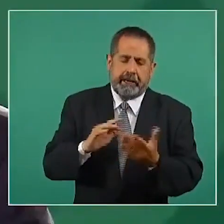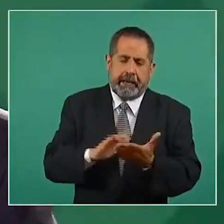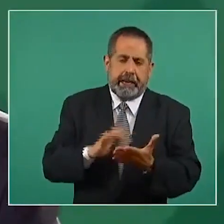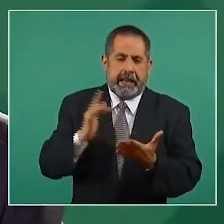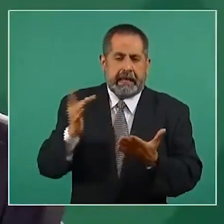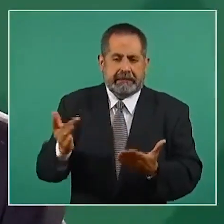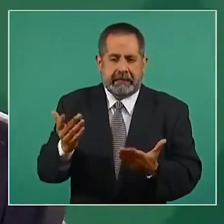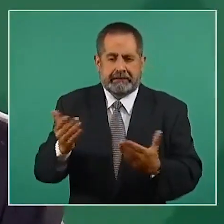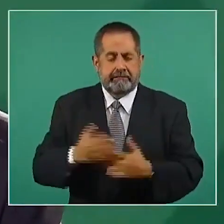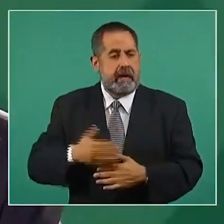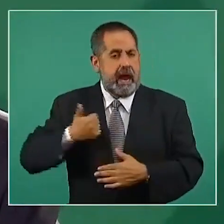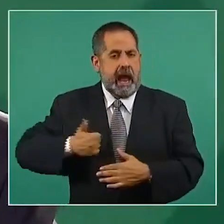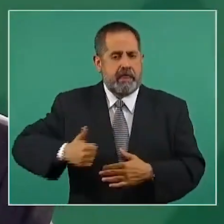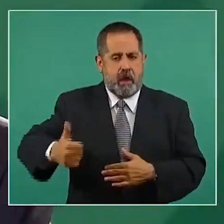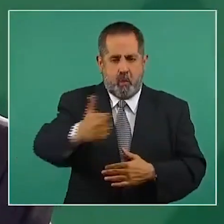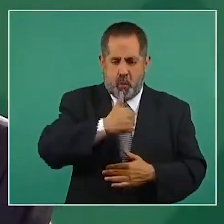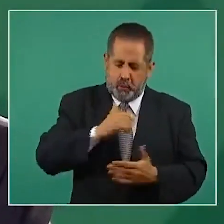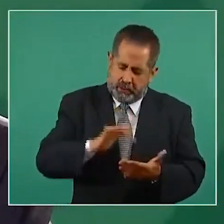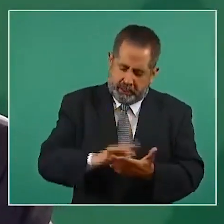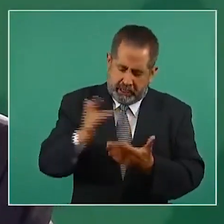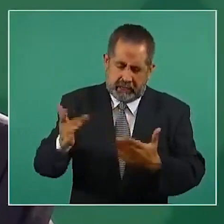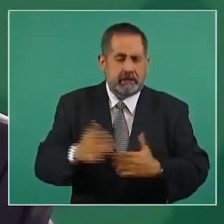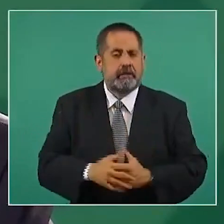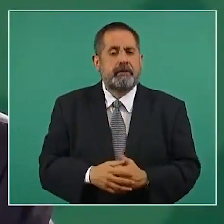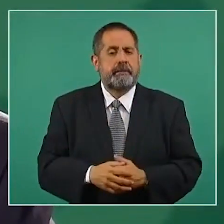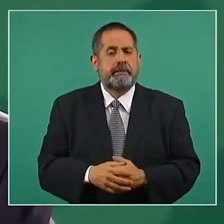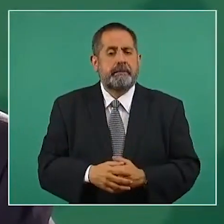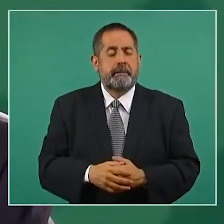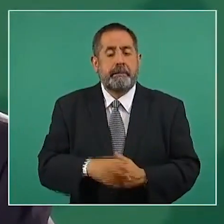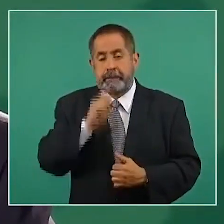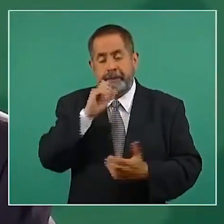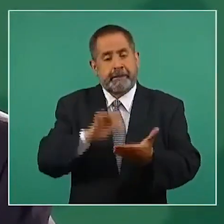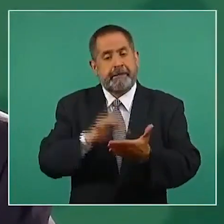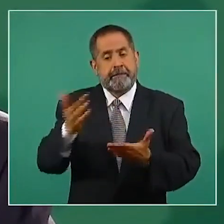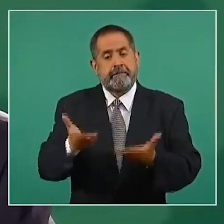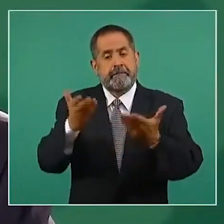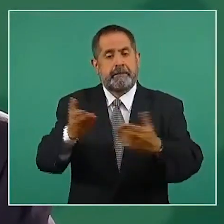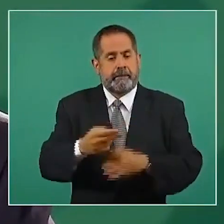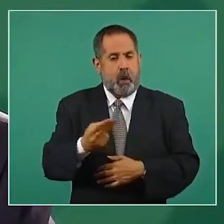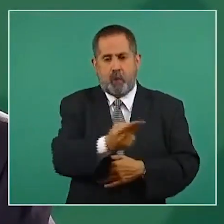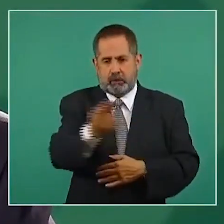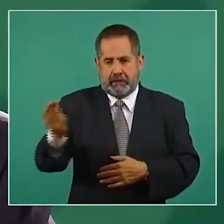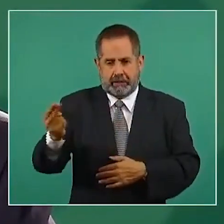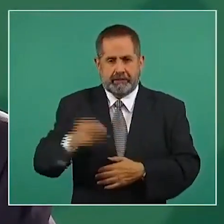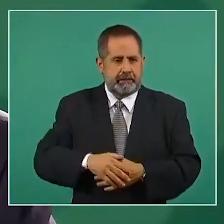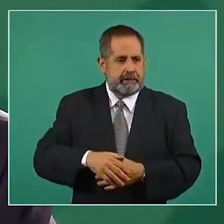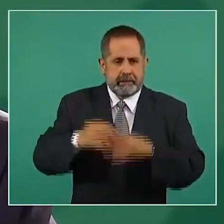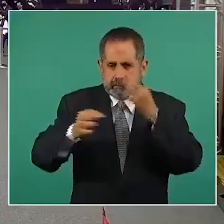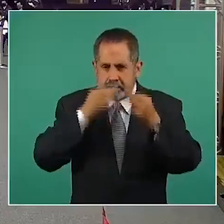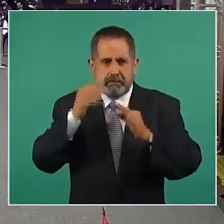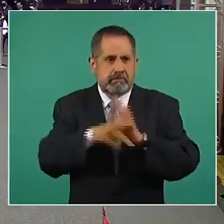manera puntual a cada uno de ellos los mencionaremos. Agradecemos también a ustedes, comunicadoras